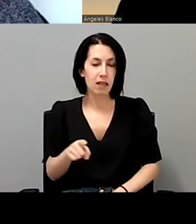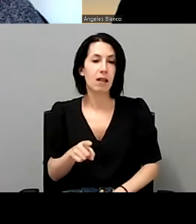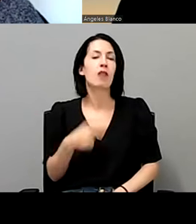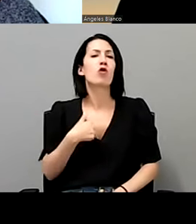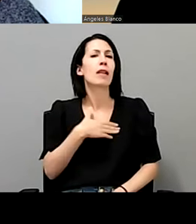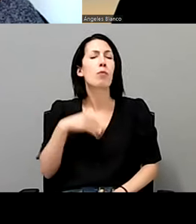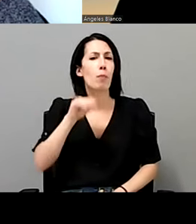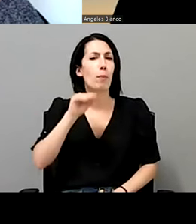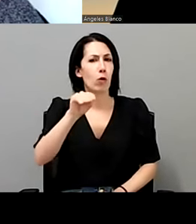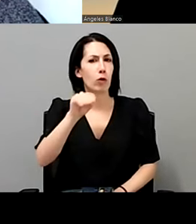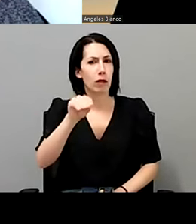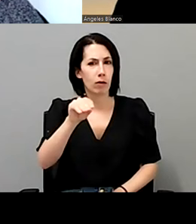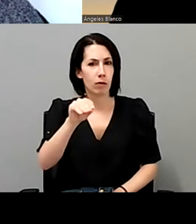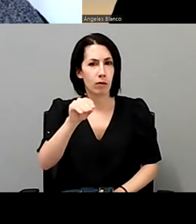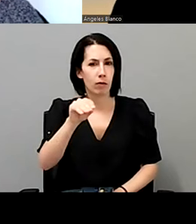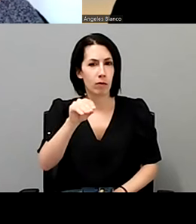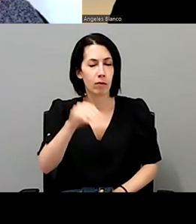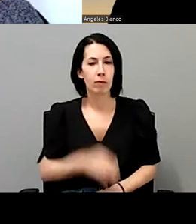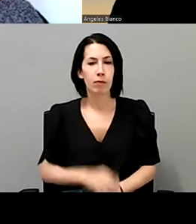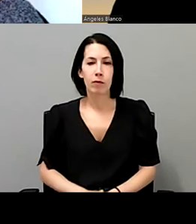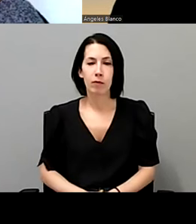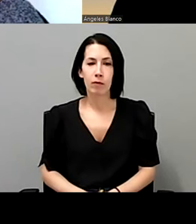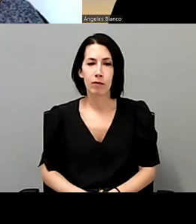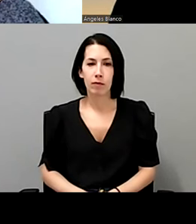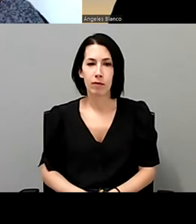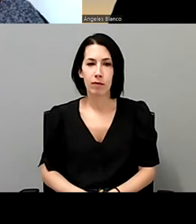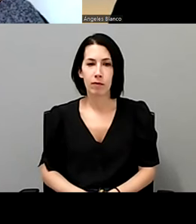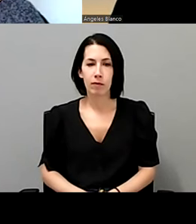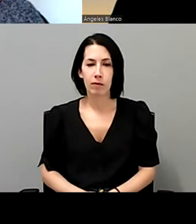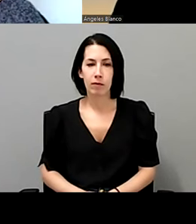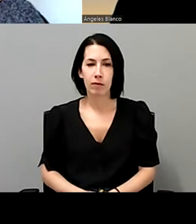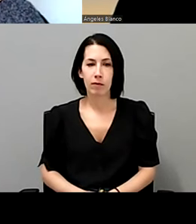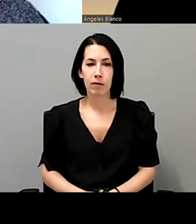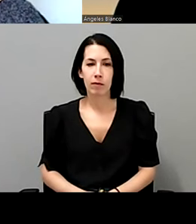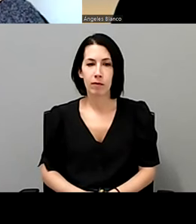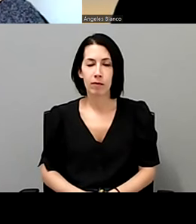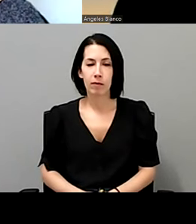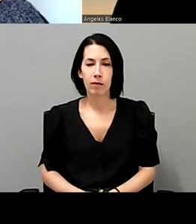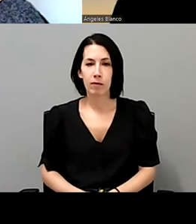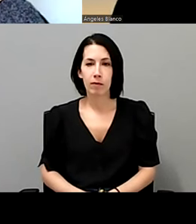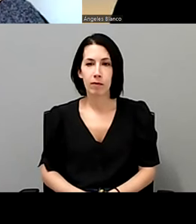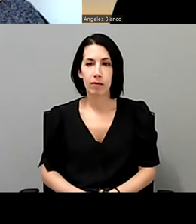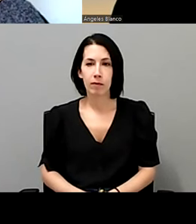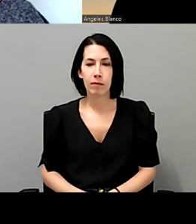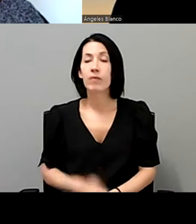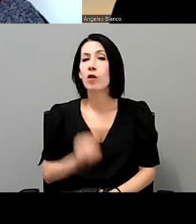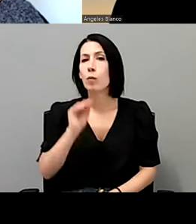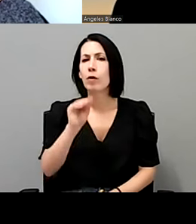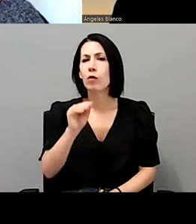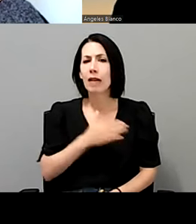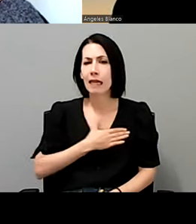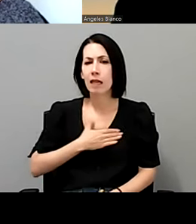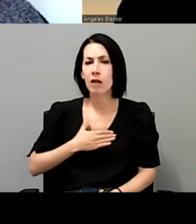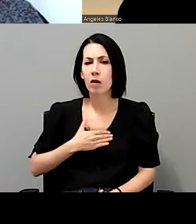Pregunta, aunque creo que ya se dejó claro qué diferencia